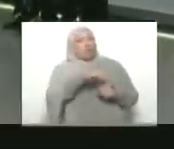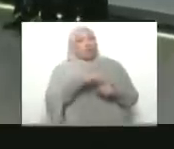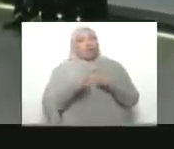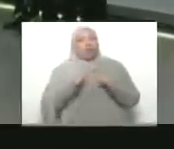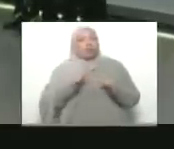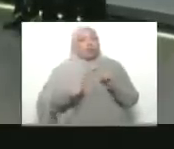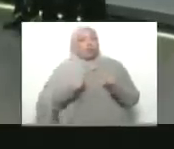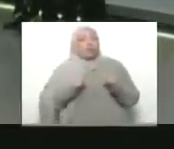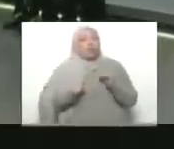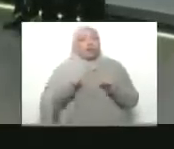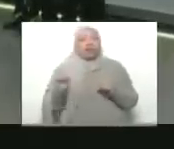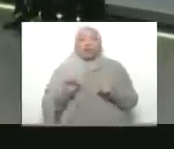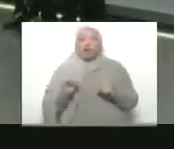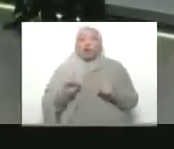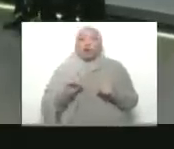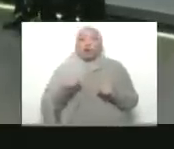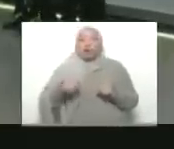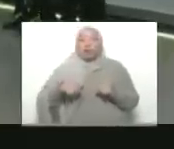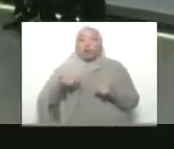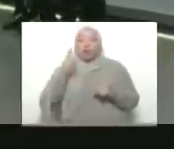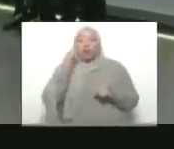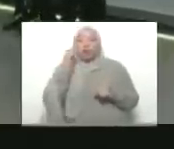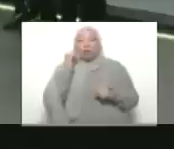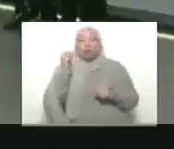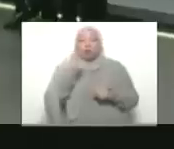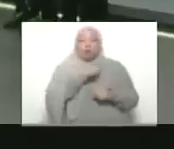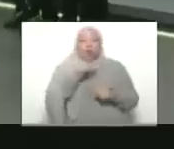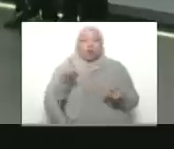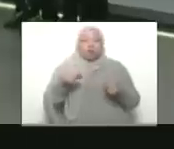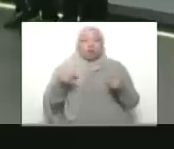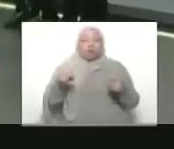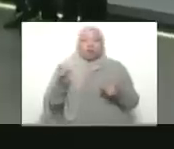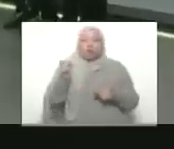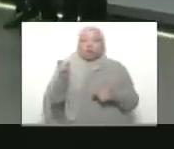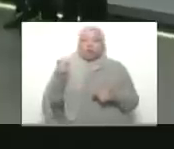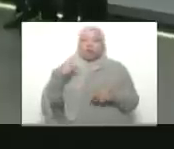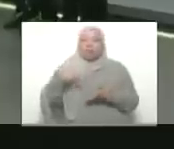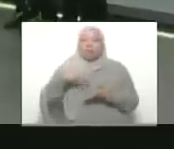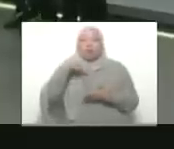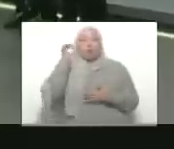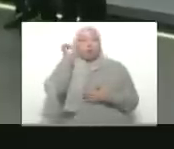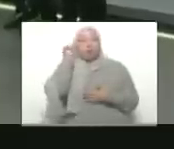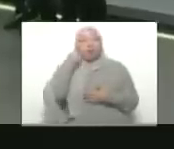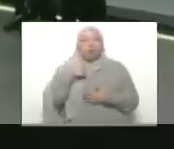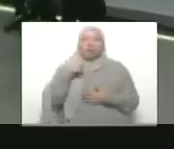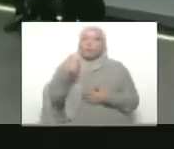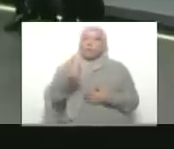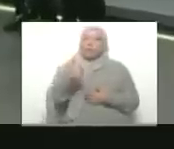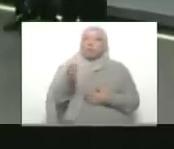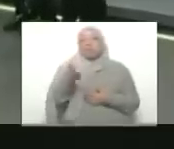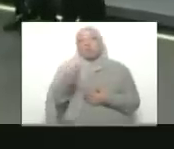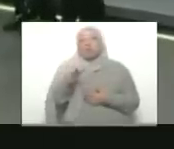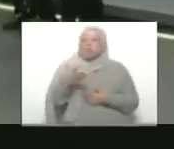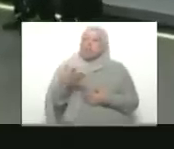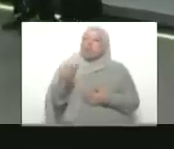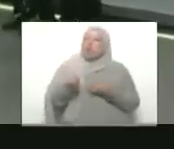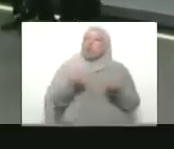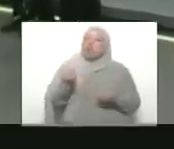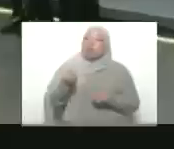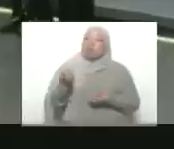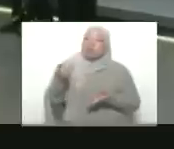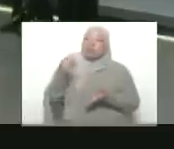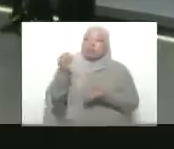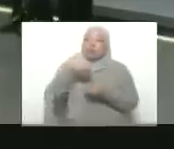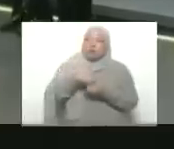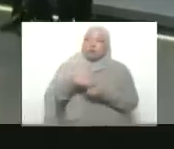salsero Mira tremendas bailarina Ah cómo bailo yo más o menos me incorporan